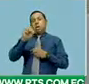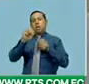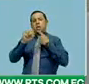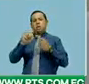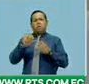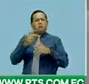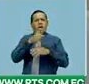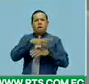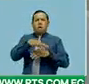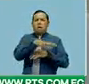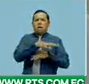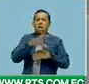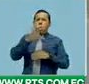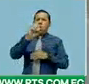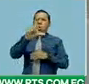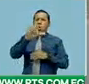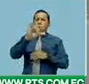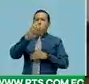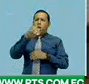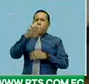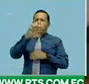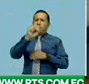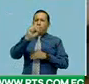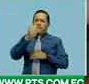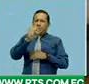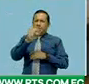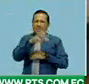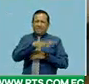que conducen a aquel punto y a las poblaciones